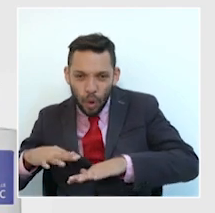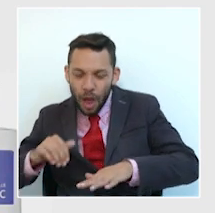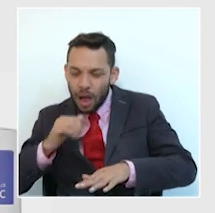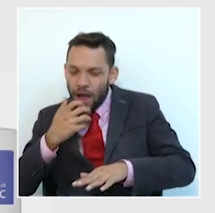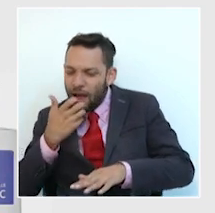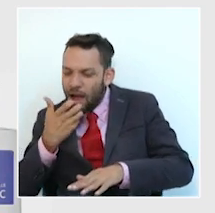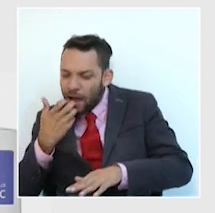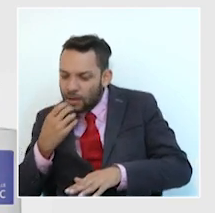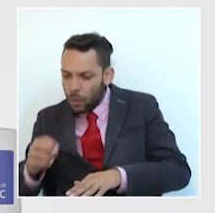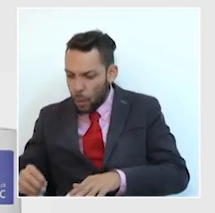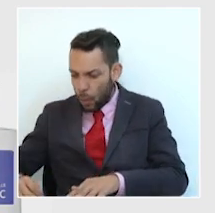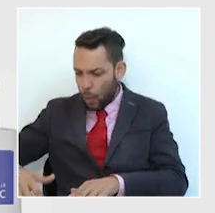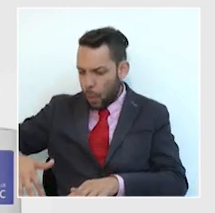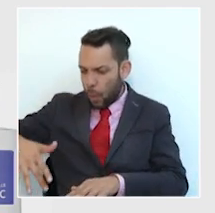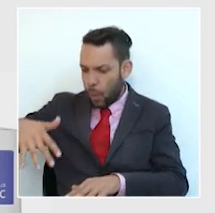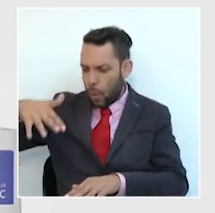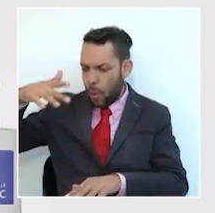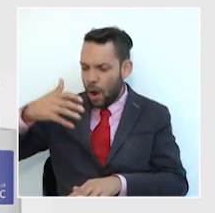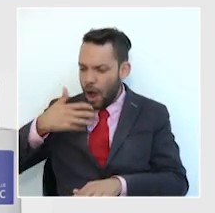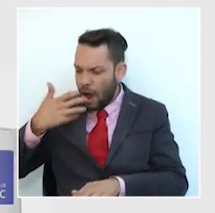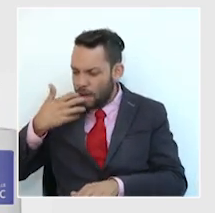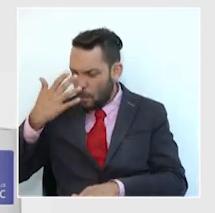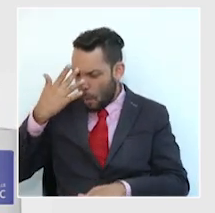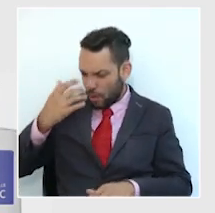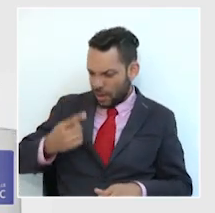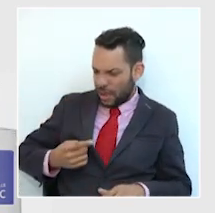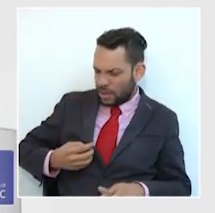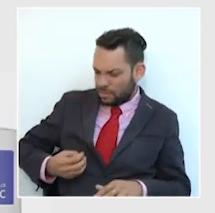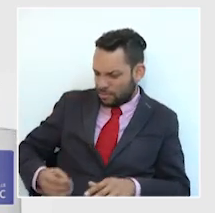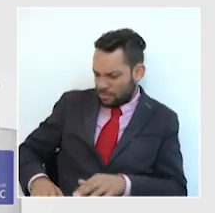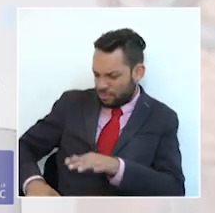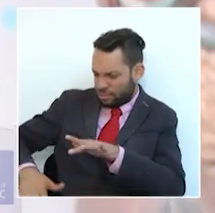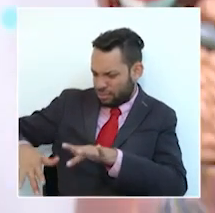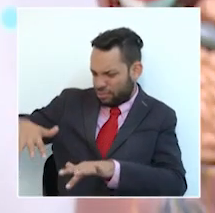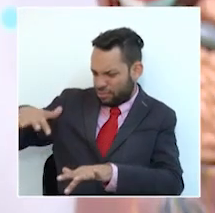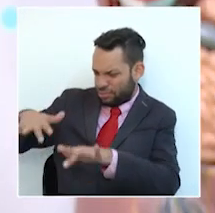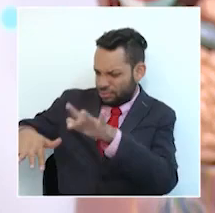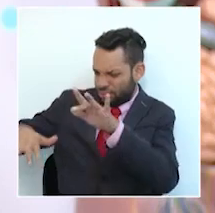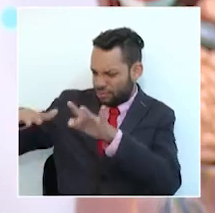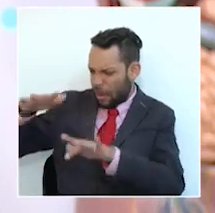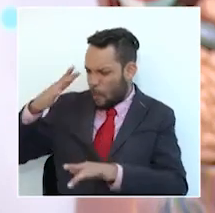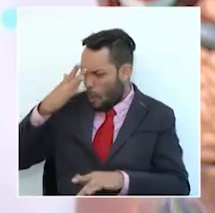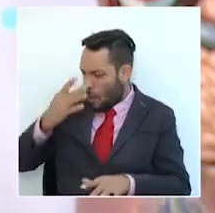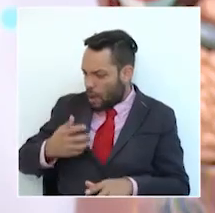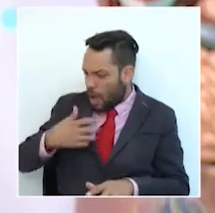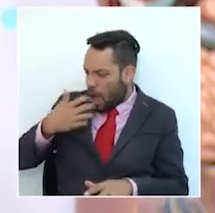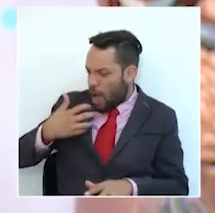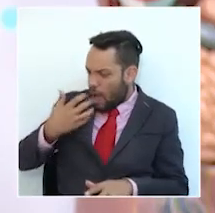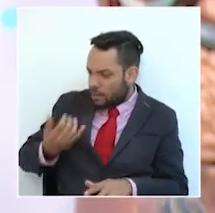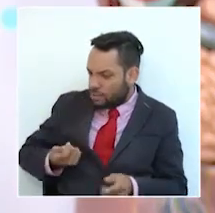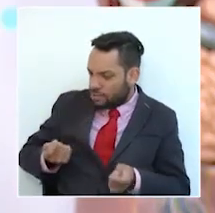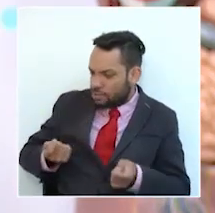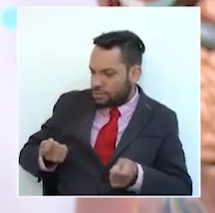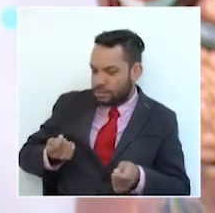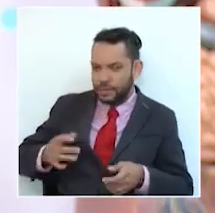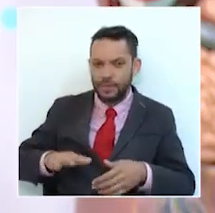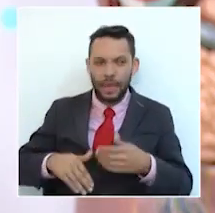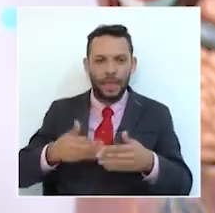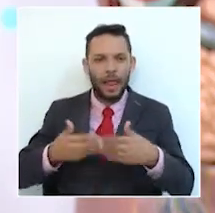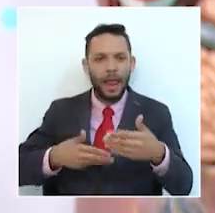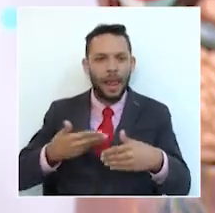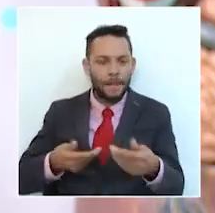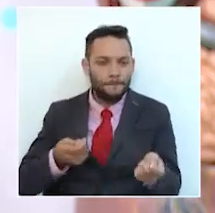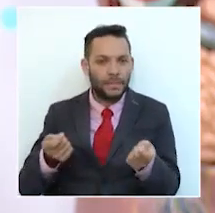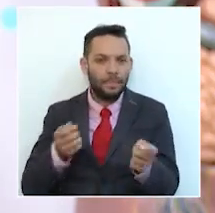análisis exhaustivo primero tendríamos que empezar por ahí hacer un análisis exhaustivo de sus miradas de sus oligoelementos y después ver qué